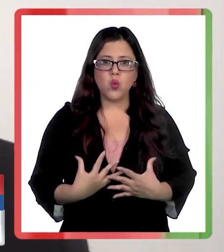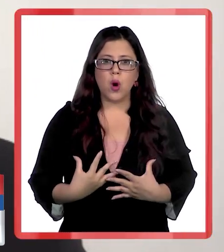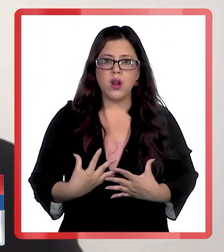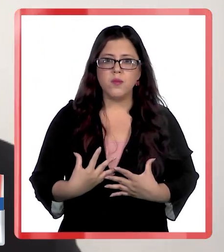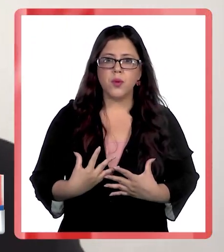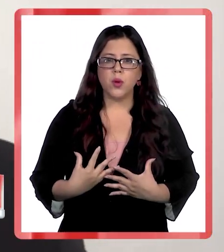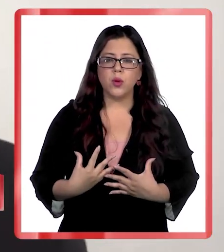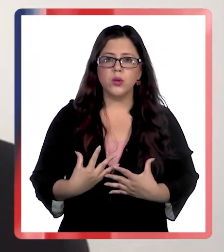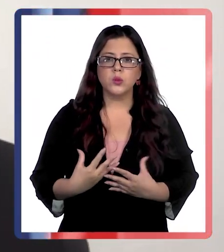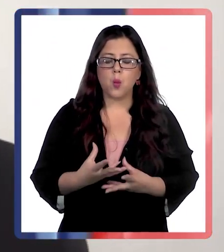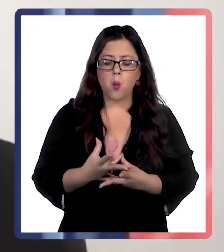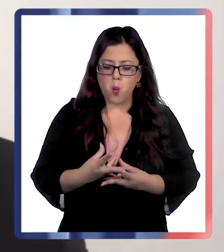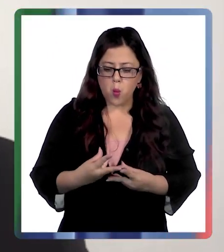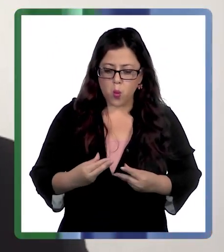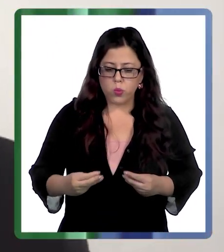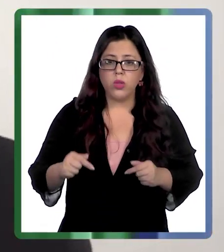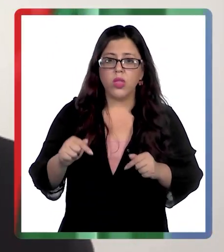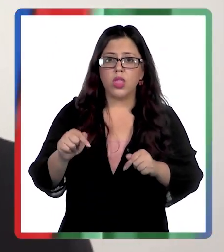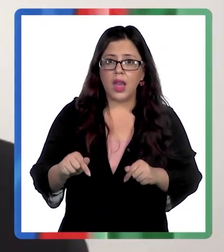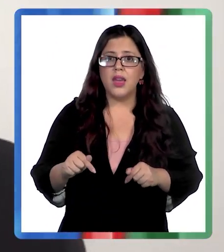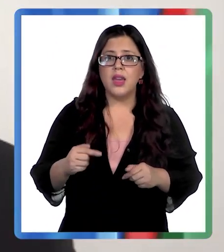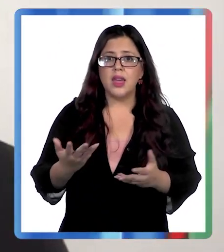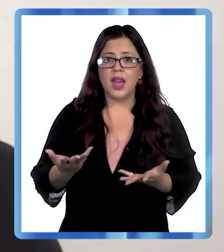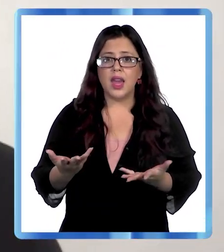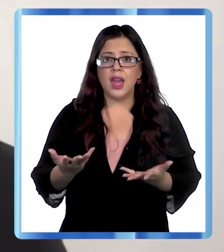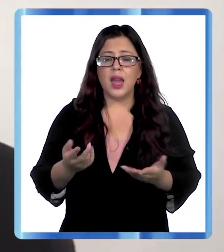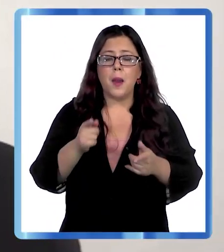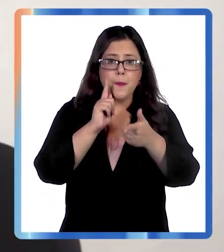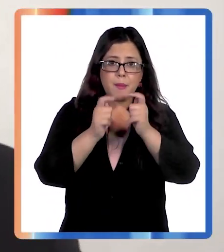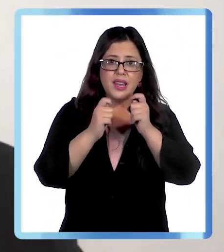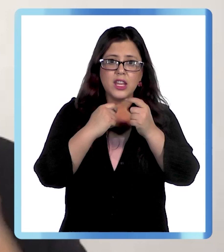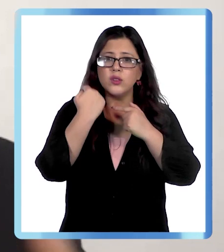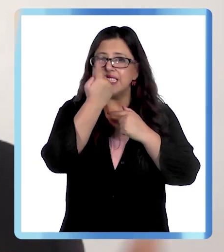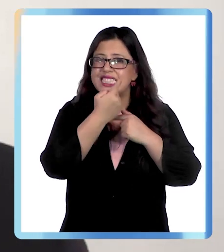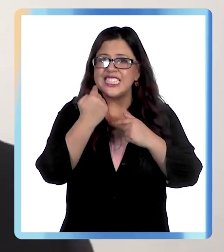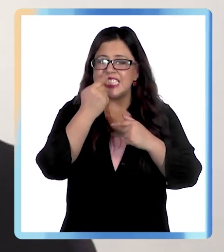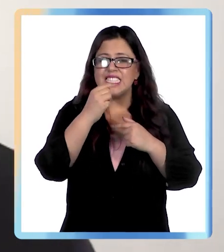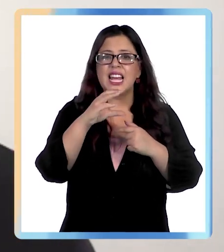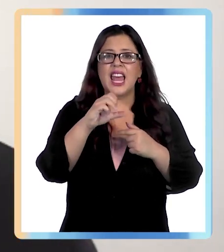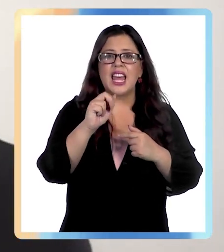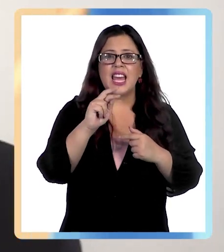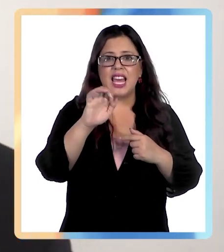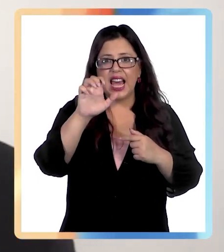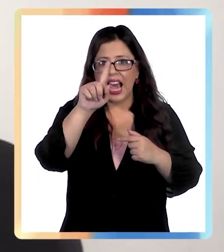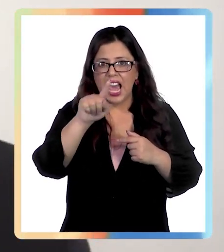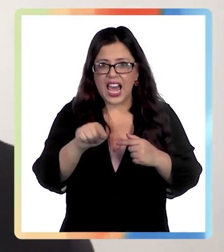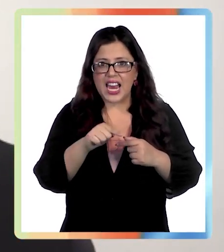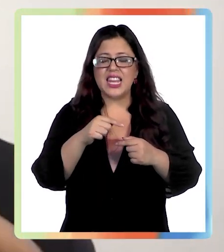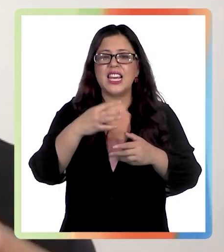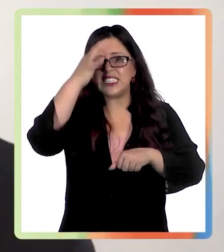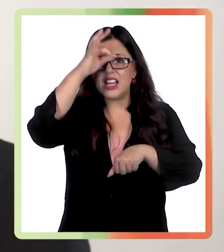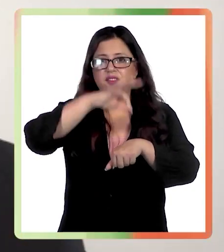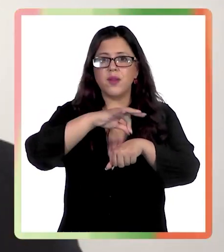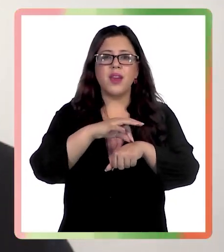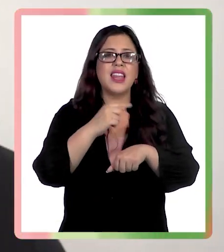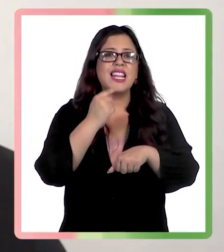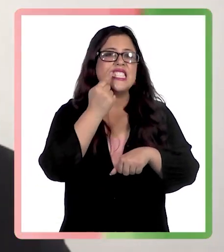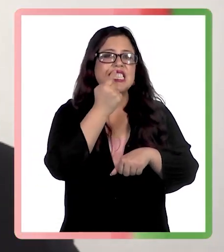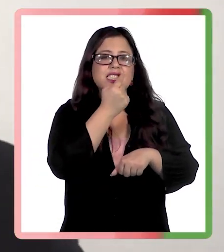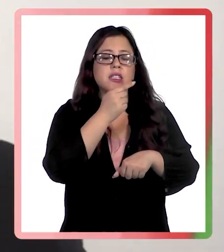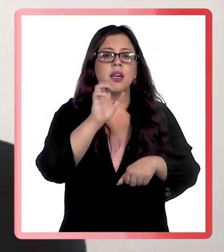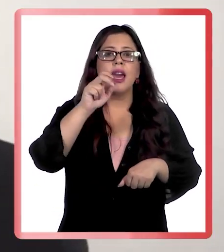más deshidratación aumenta el riesgo de caries aumenta el riesgo de enfermedades periodontales enfermedades de las